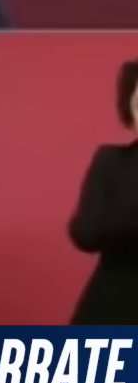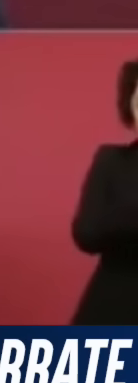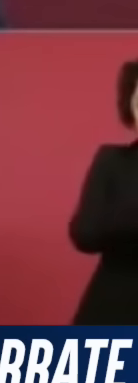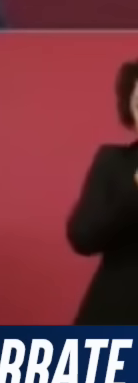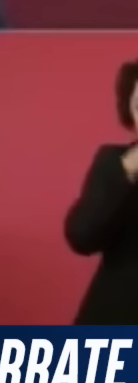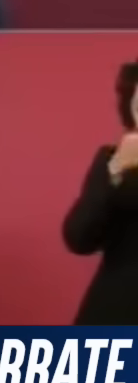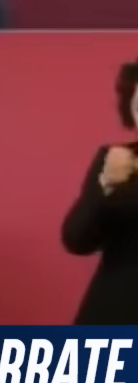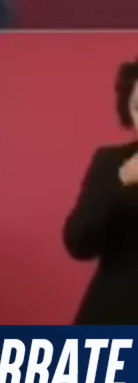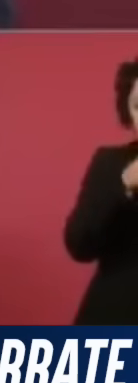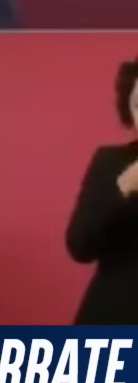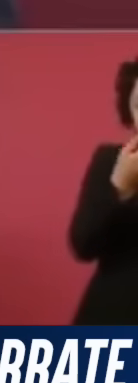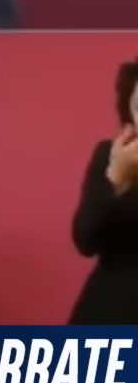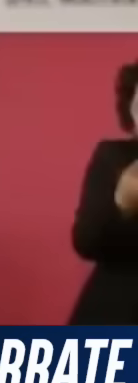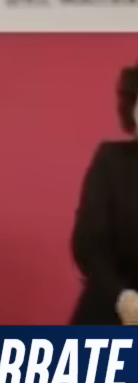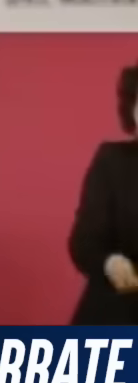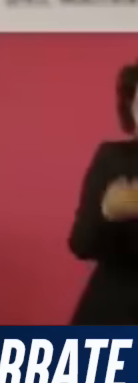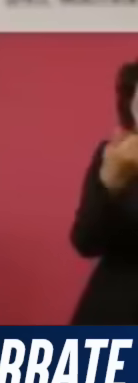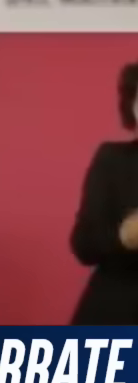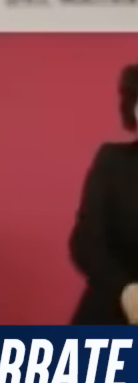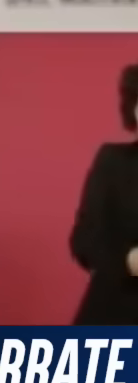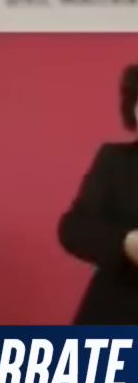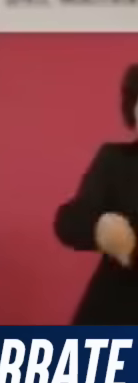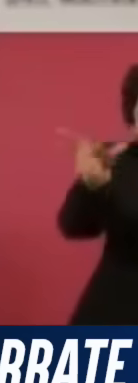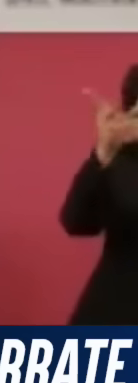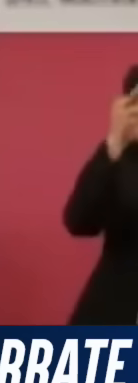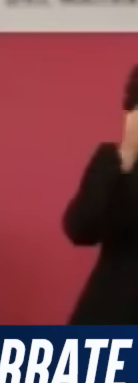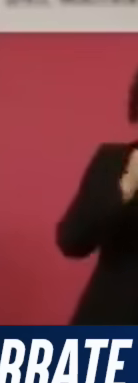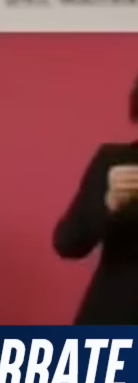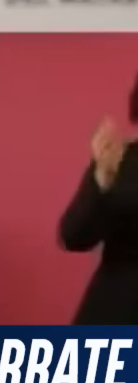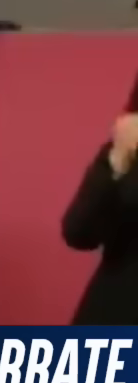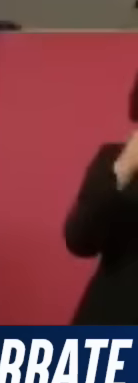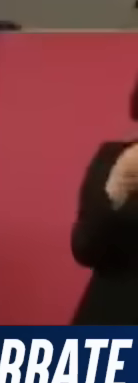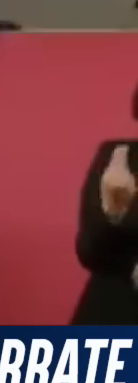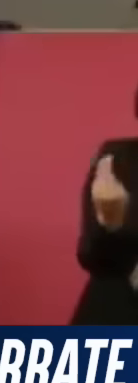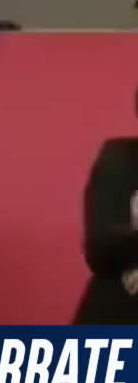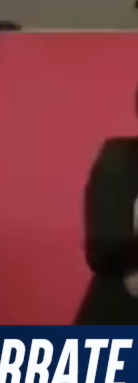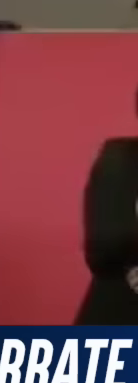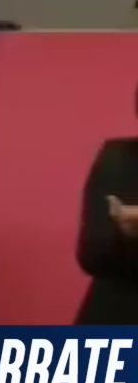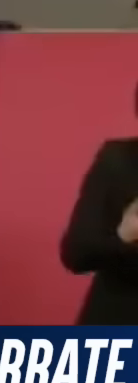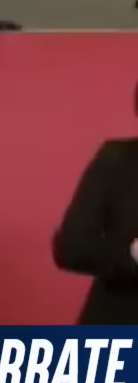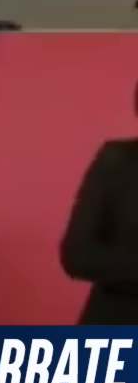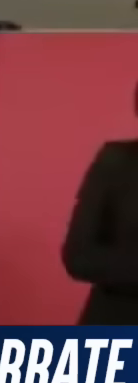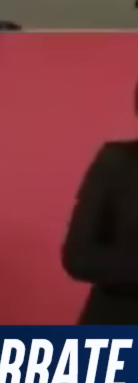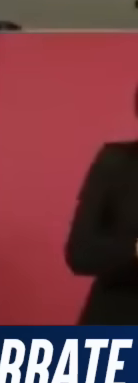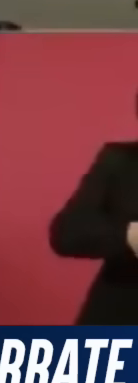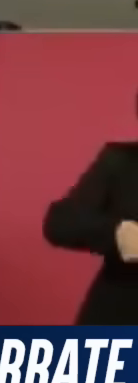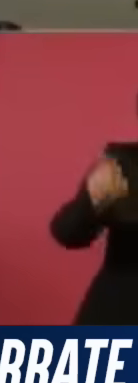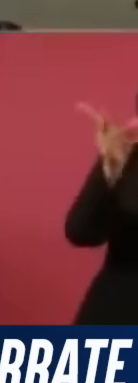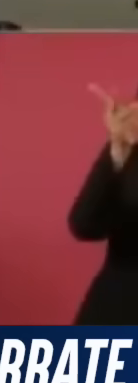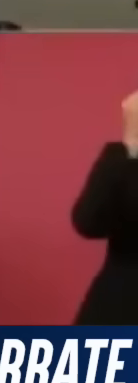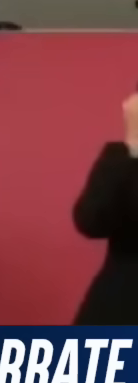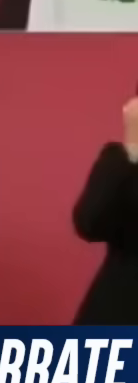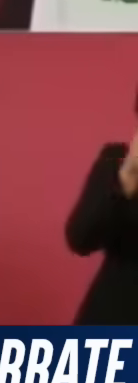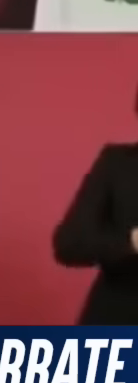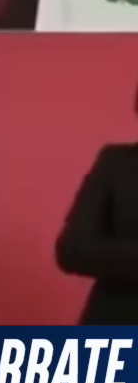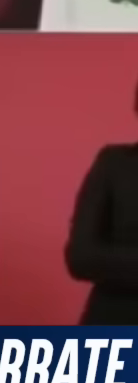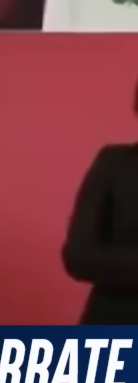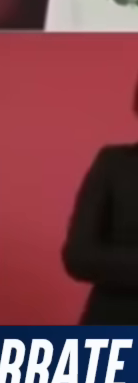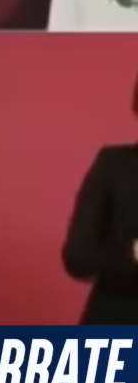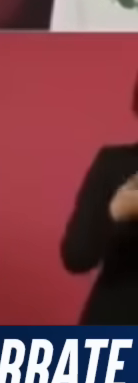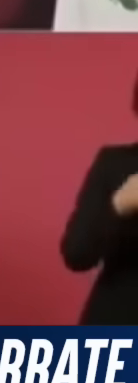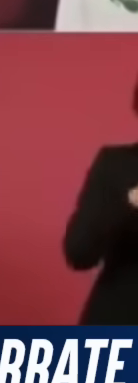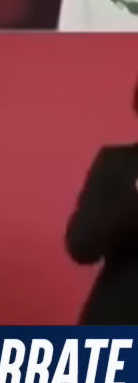cursos hay que irse a formar sí eh en el